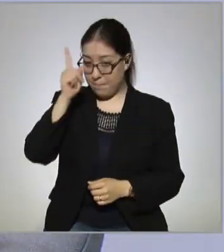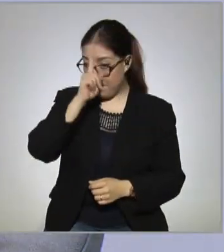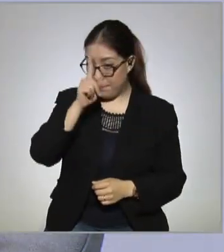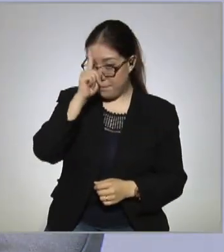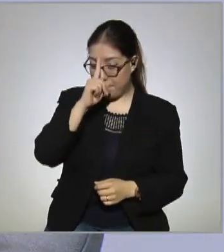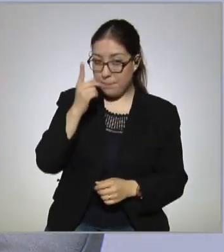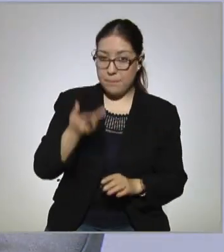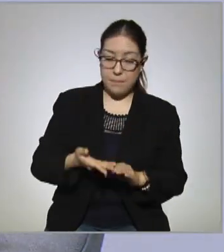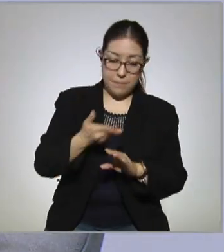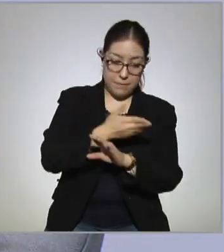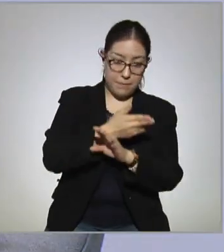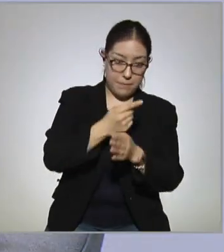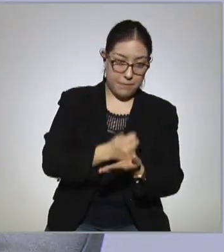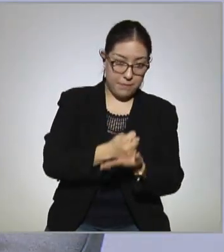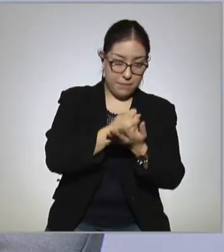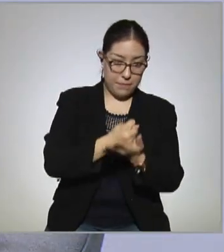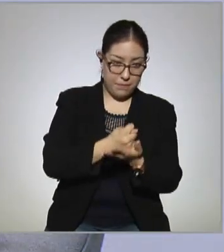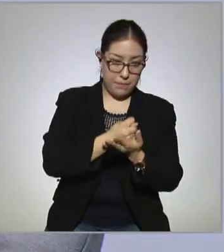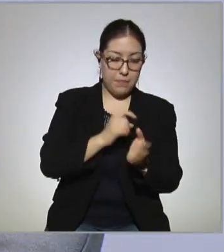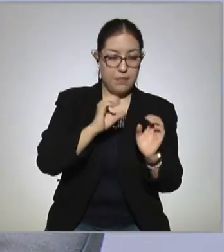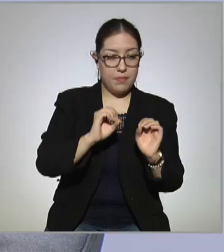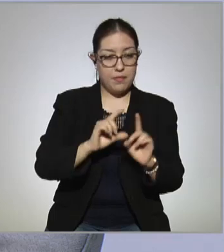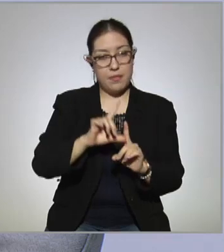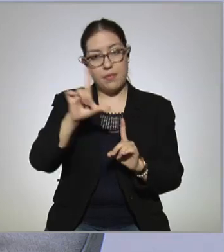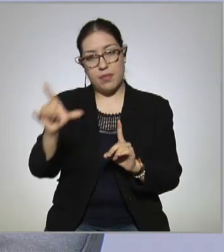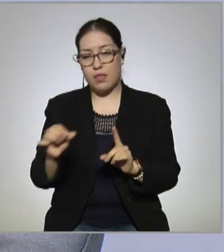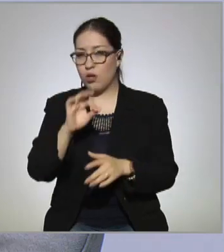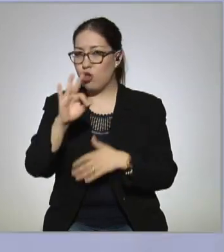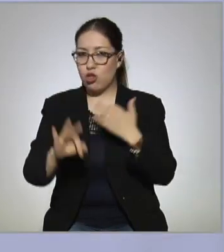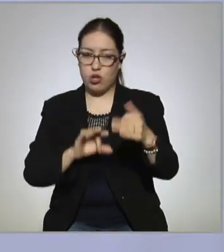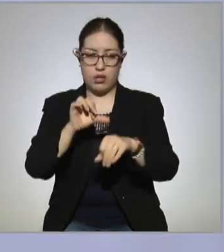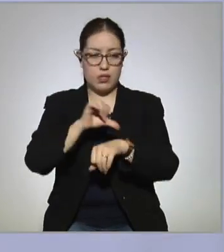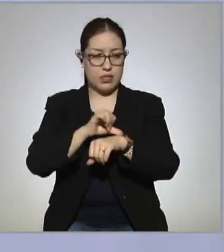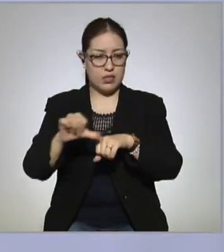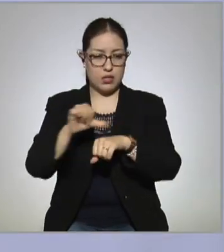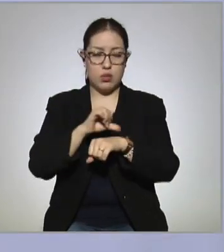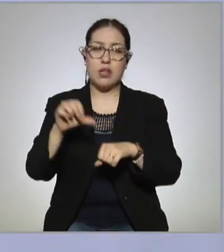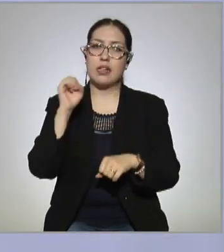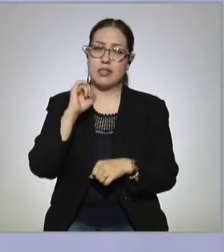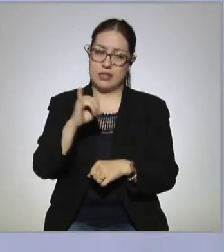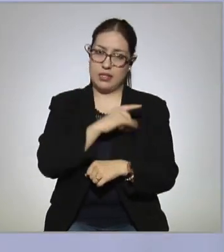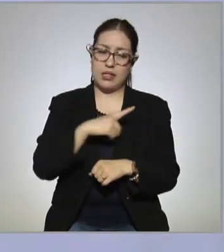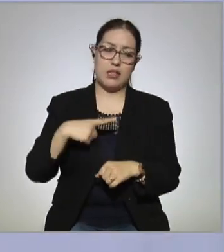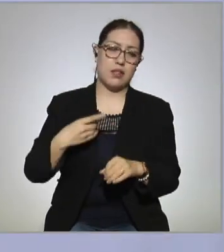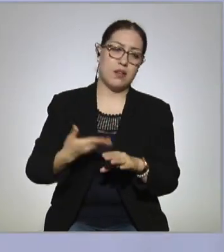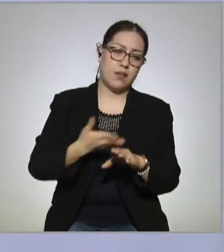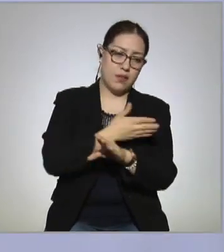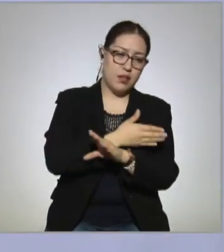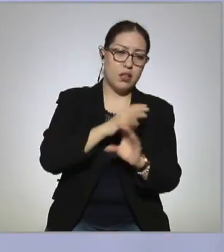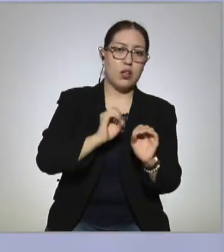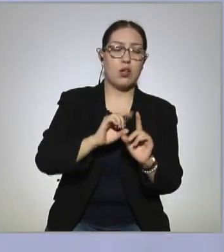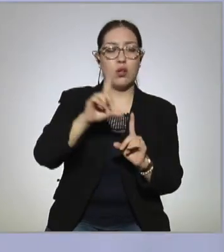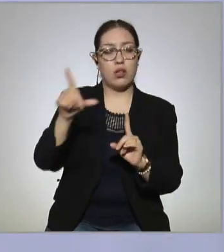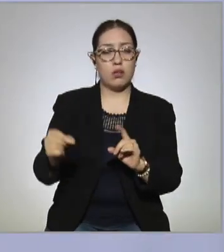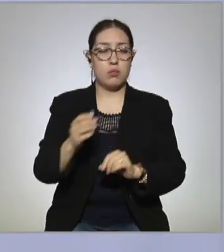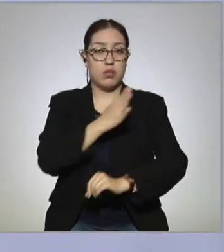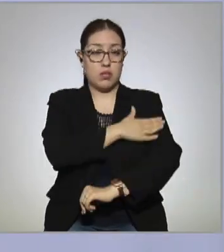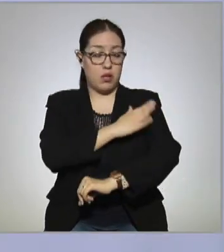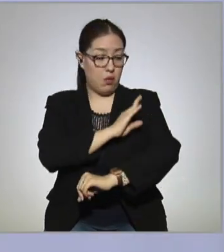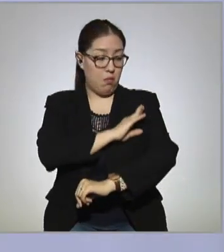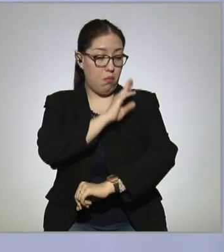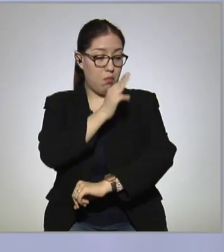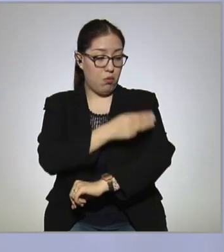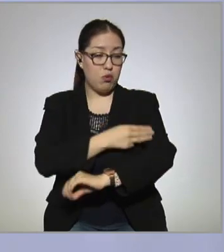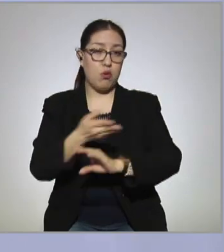la cirugía? Sí. ¿Y después para de la todo cirugía? tipo de cirugía ortopédica se aconseja. ¿Por qué? Porque no es igual operar un músculo que está suficiente, que